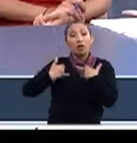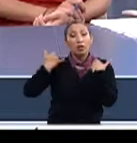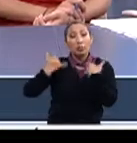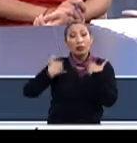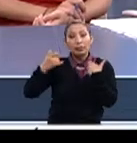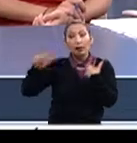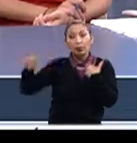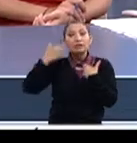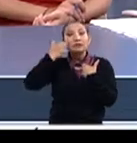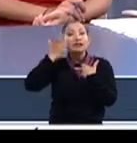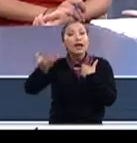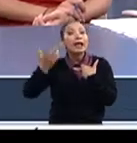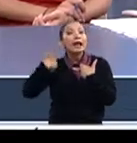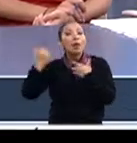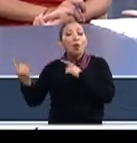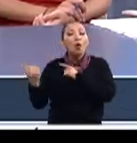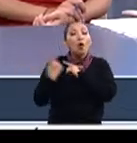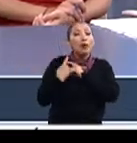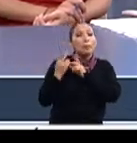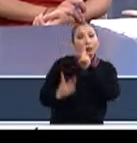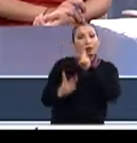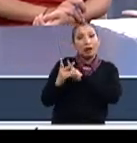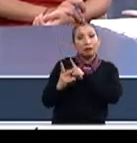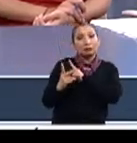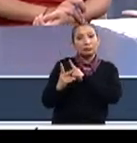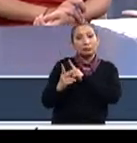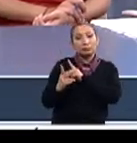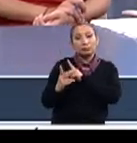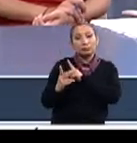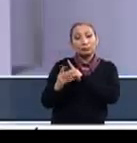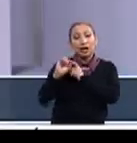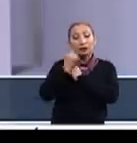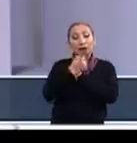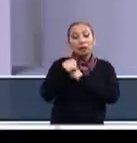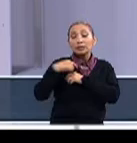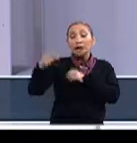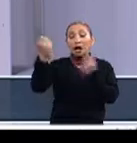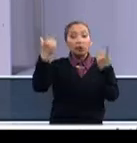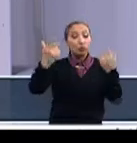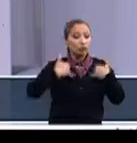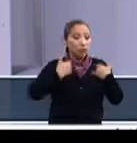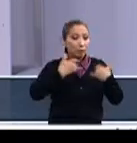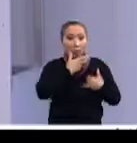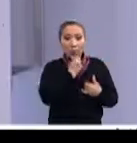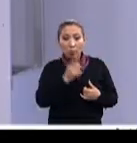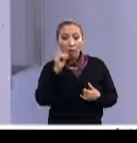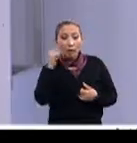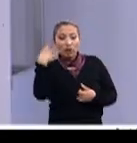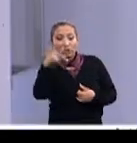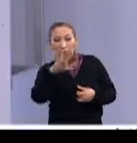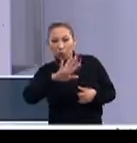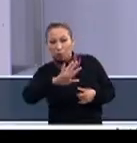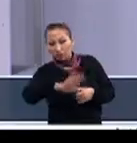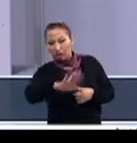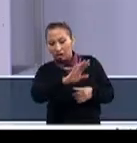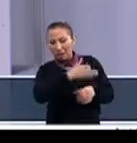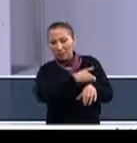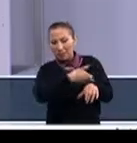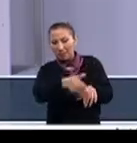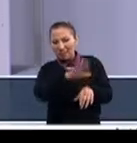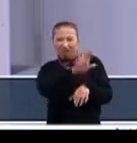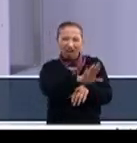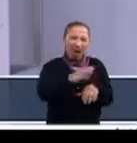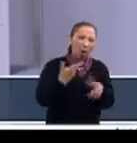están dispuestos a platicarlo, porque también hay que hablar de esto. Claro. La situación es que hay chicos y chicas que por su condición